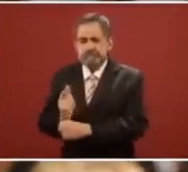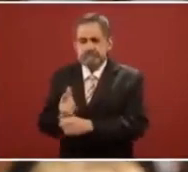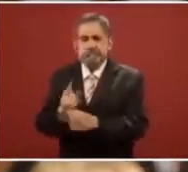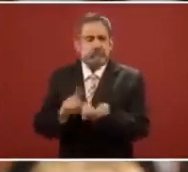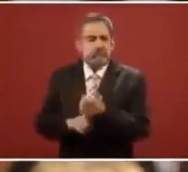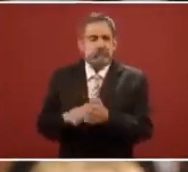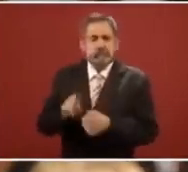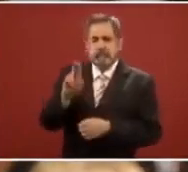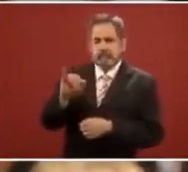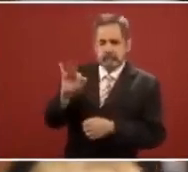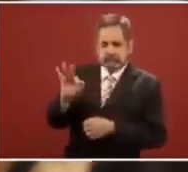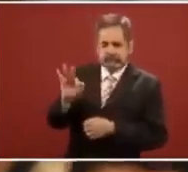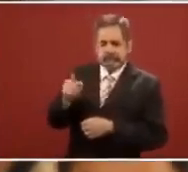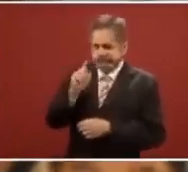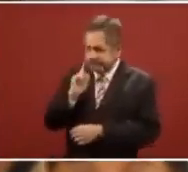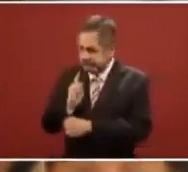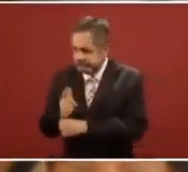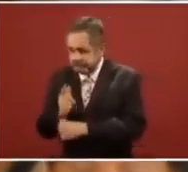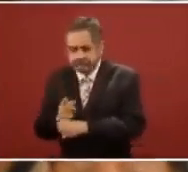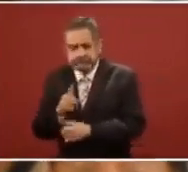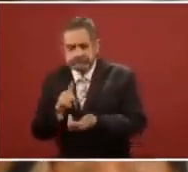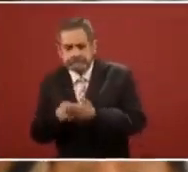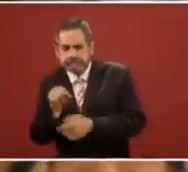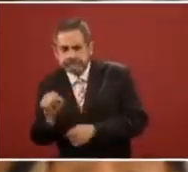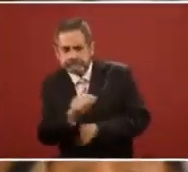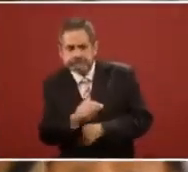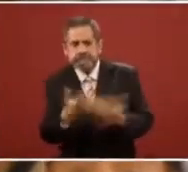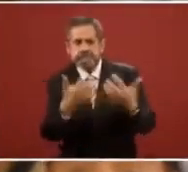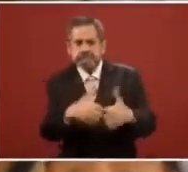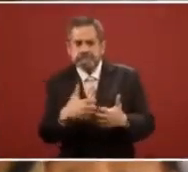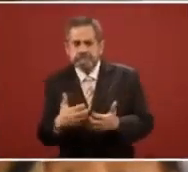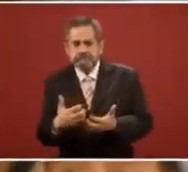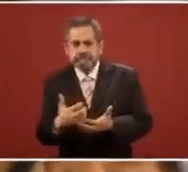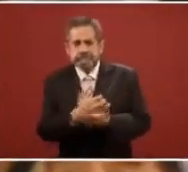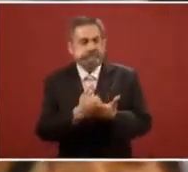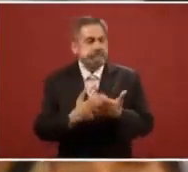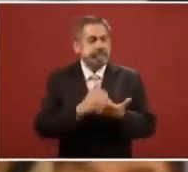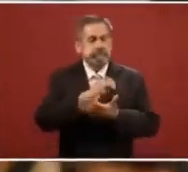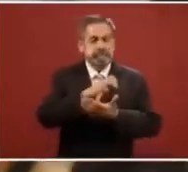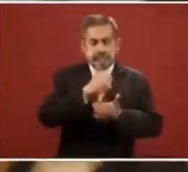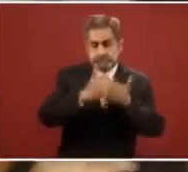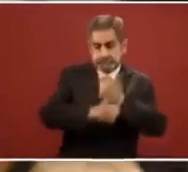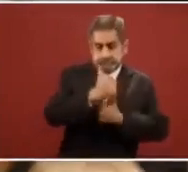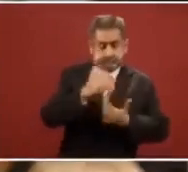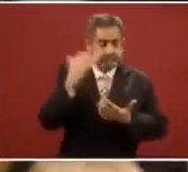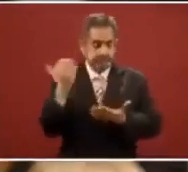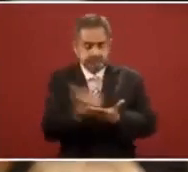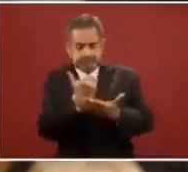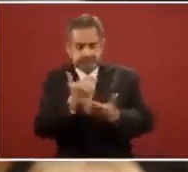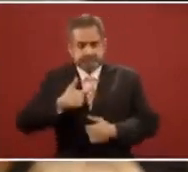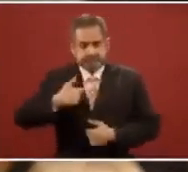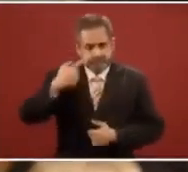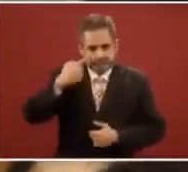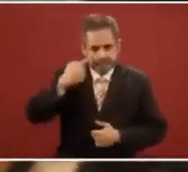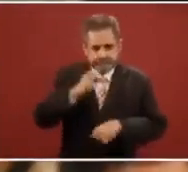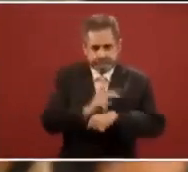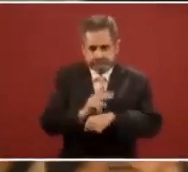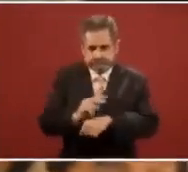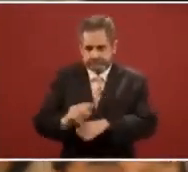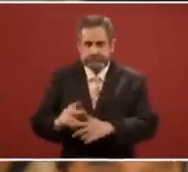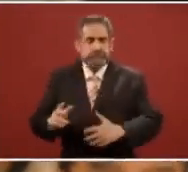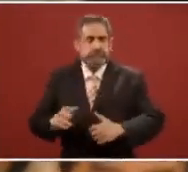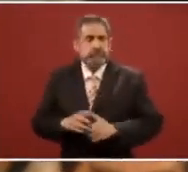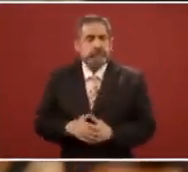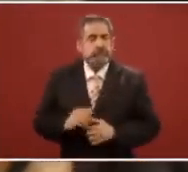Unidad de Inteligencia Financiera las empresas que ganen licitaciones o que participen en estos procesos. Tuve la oportunidad